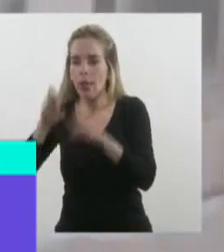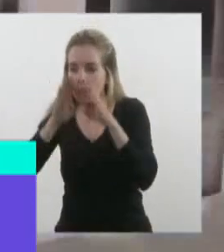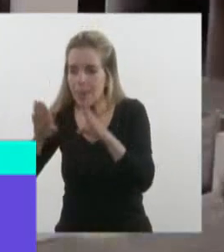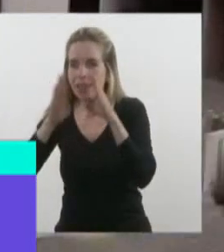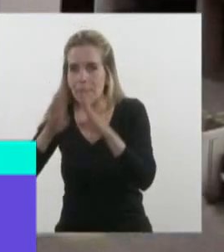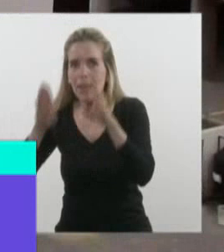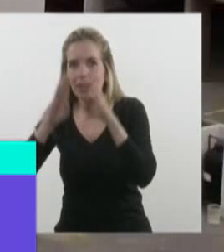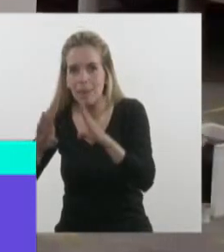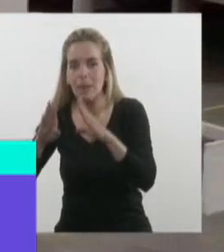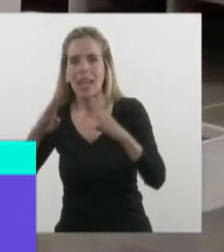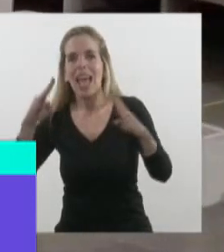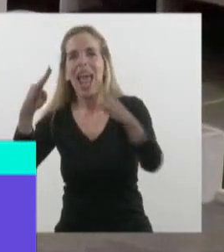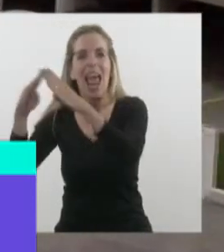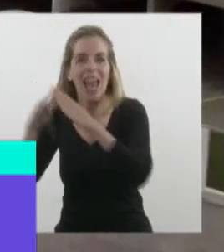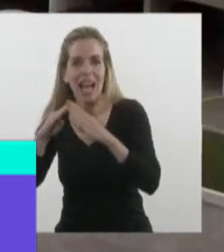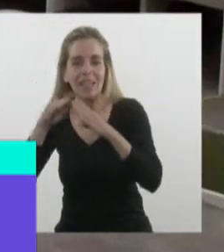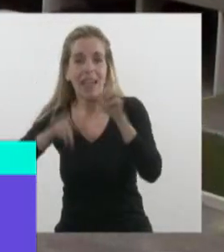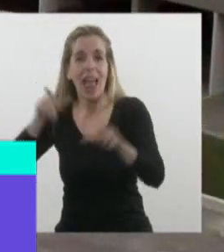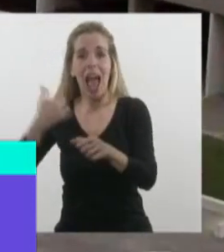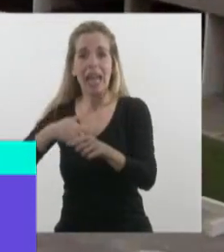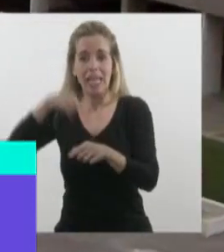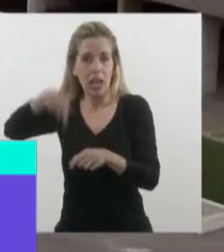y las argentinas que hoy no tienen vivienda.